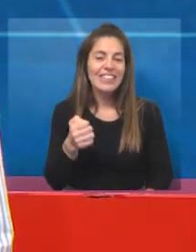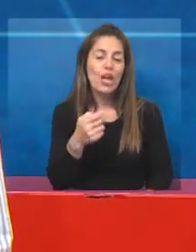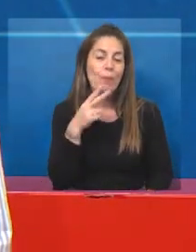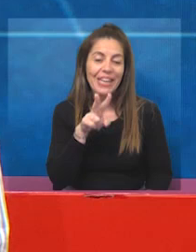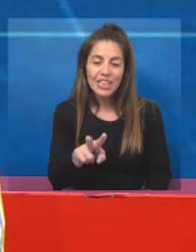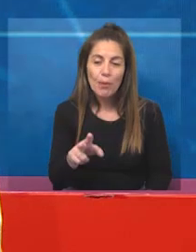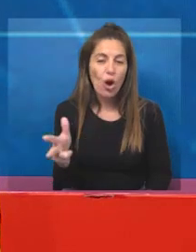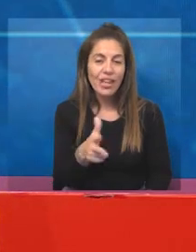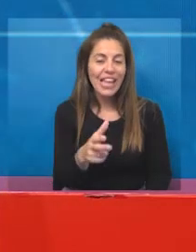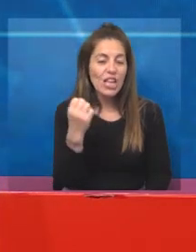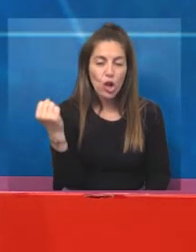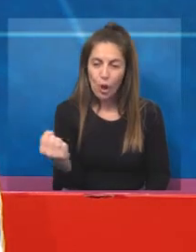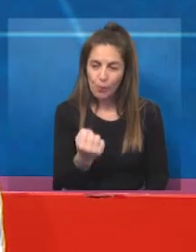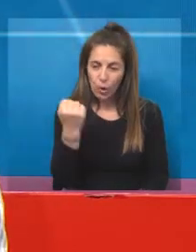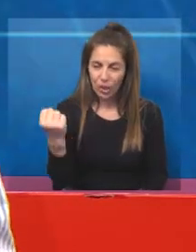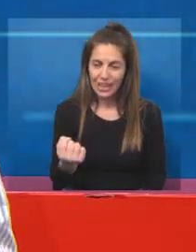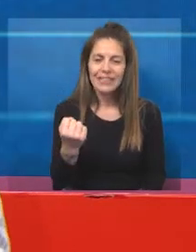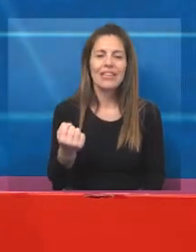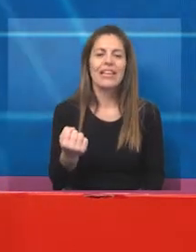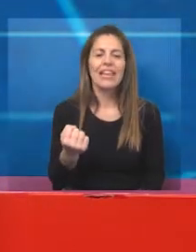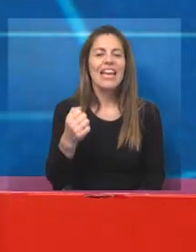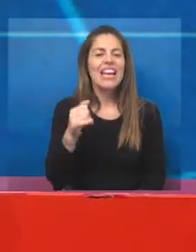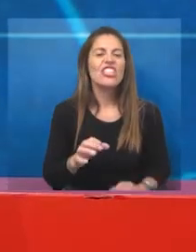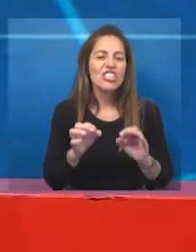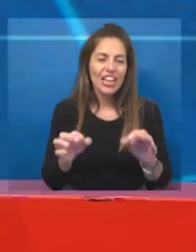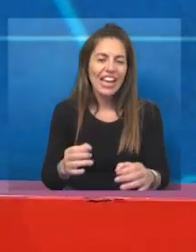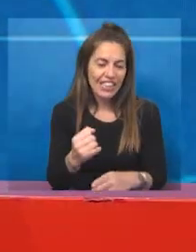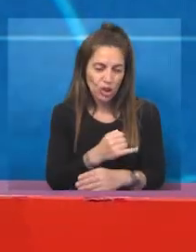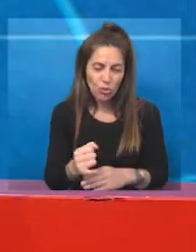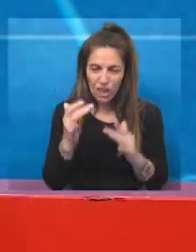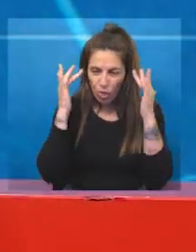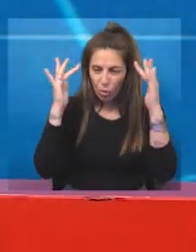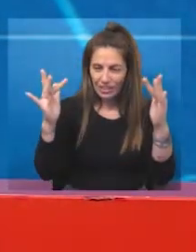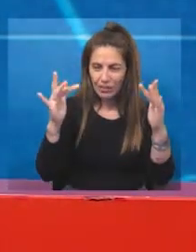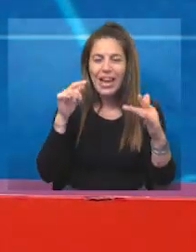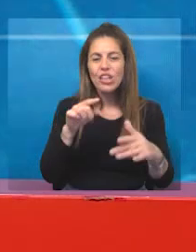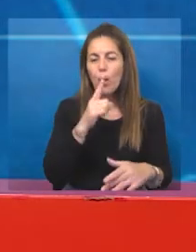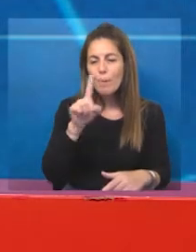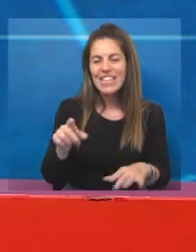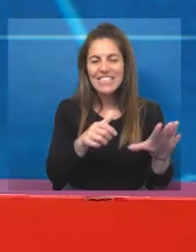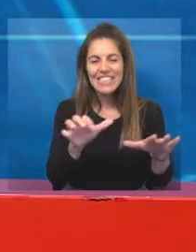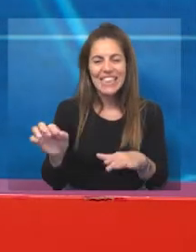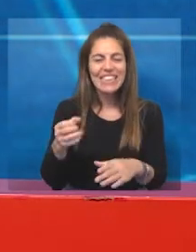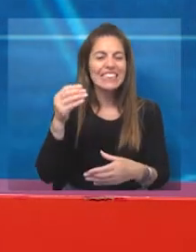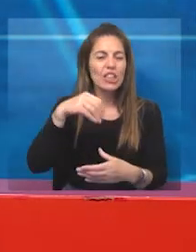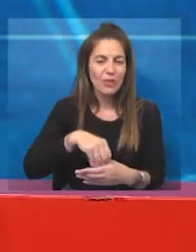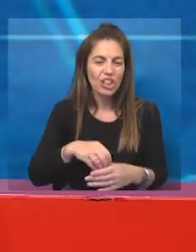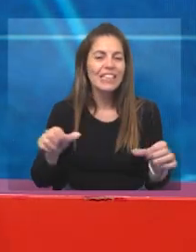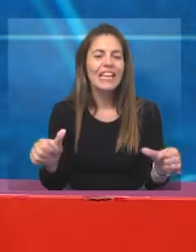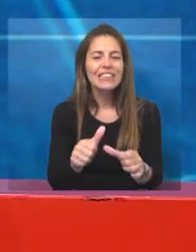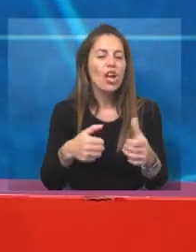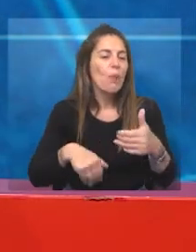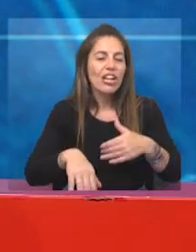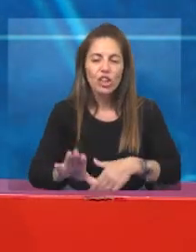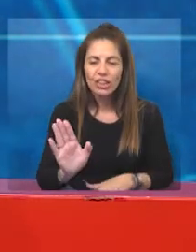tape lo importante que que que que es llegar a las instituciones educativas bueno estos 1600 intervenciones Se realizaron